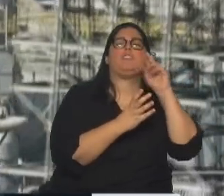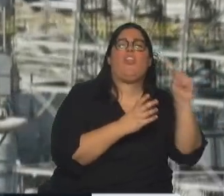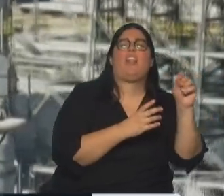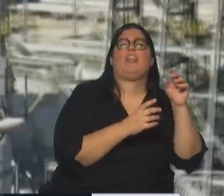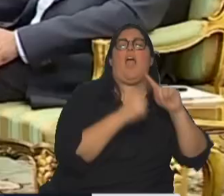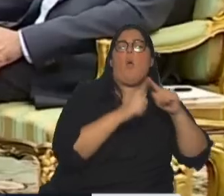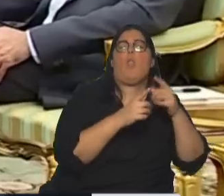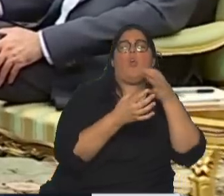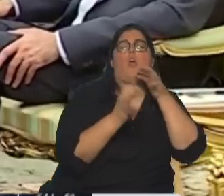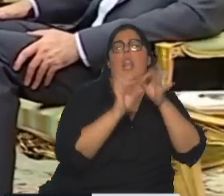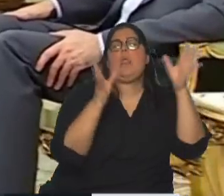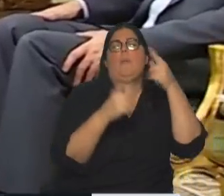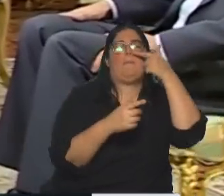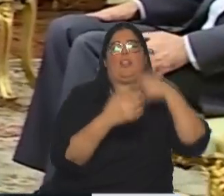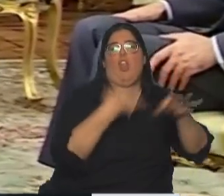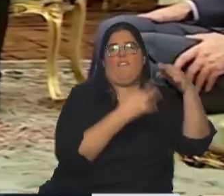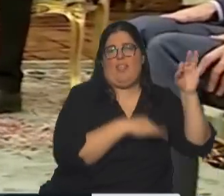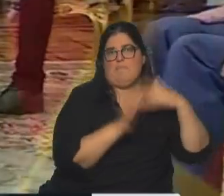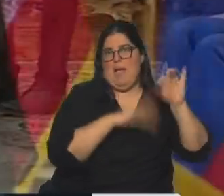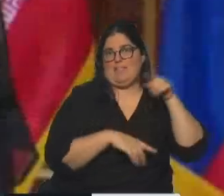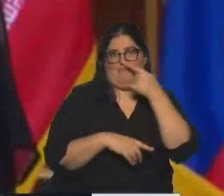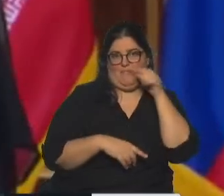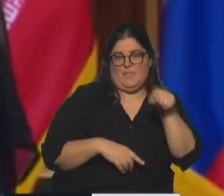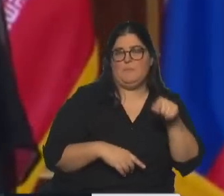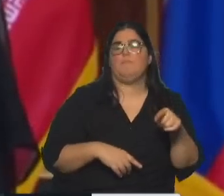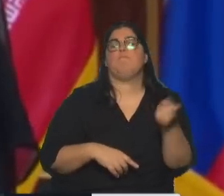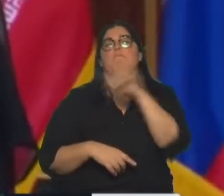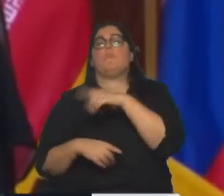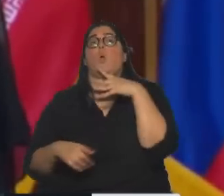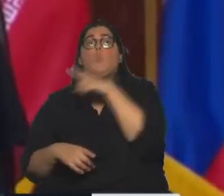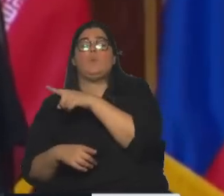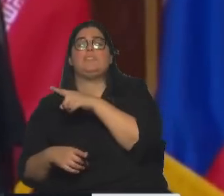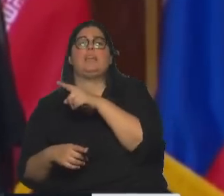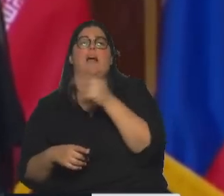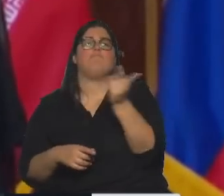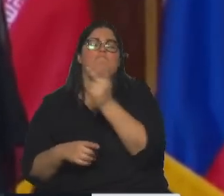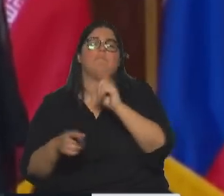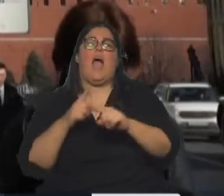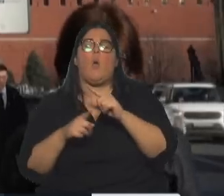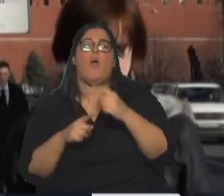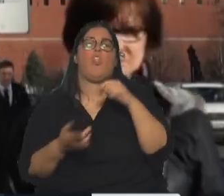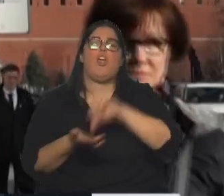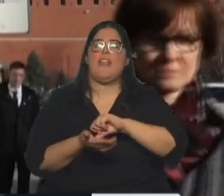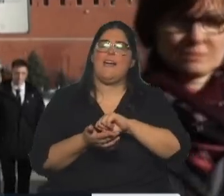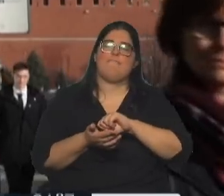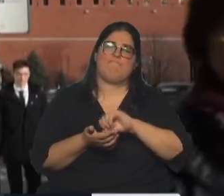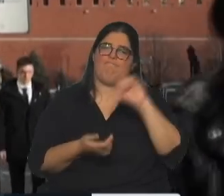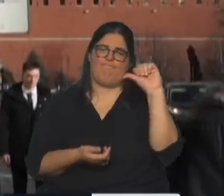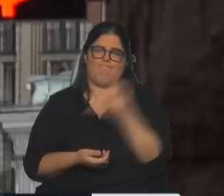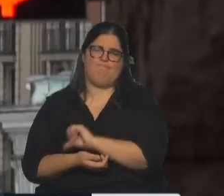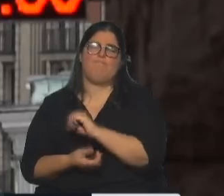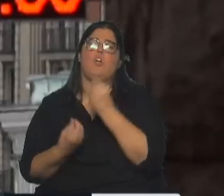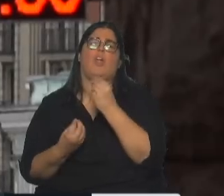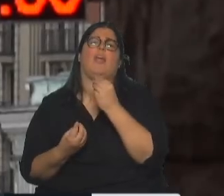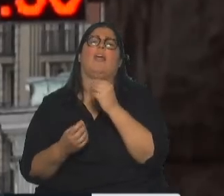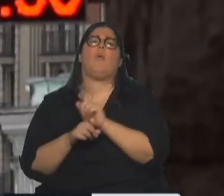su petróleo. A Rusia, a la inversa, el acuerdo nuclear iraní la perjudicaría porque disminuye la ventaja